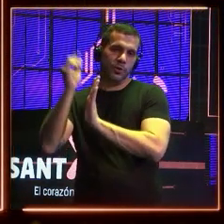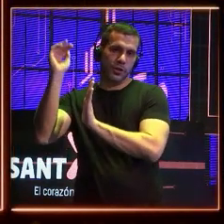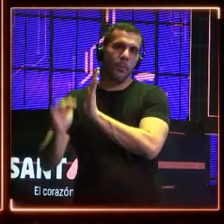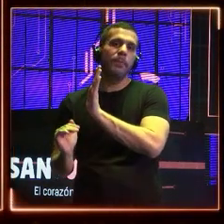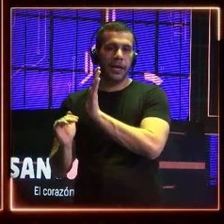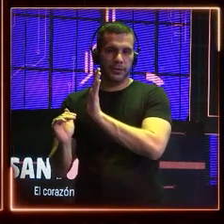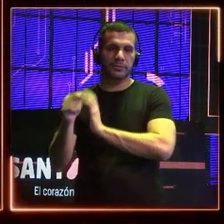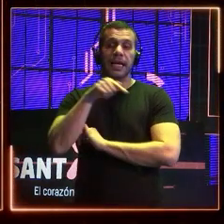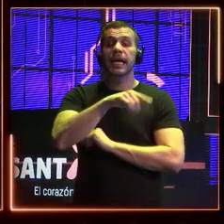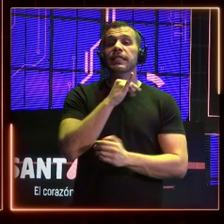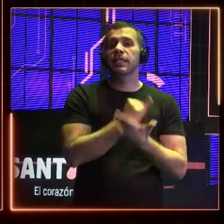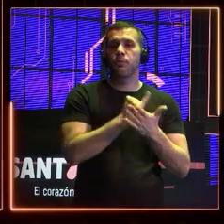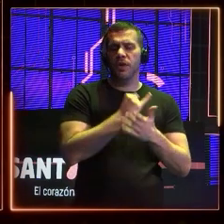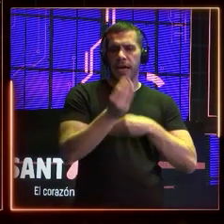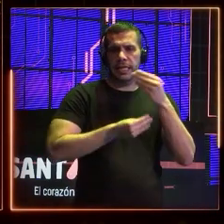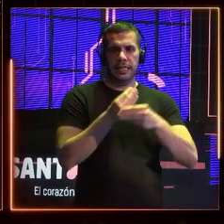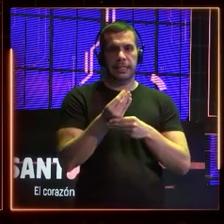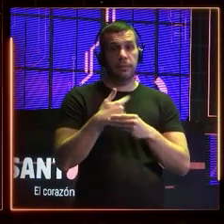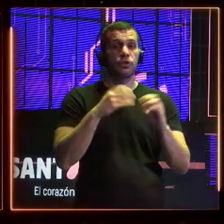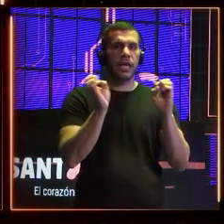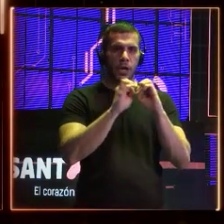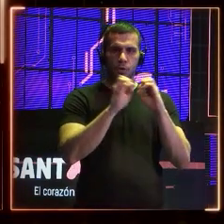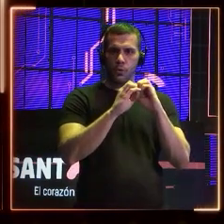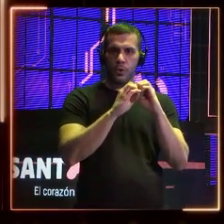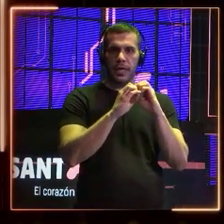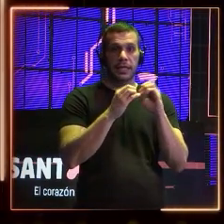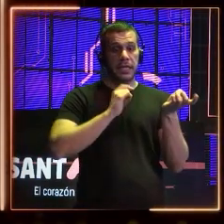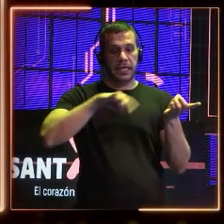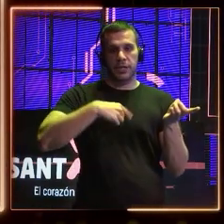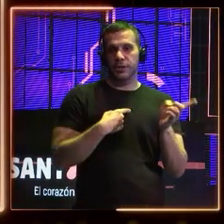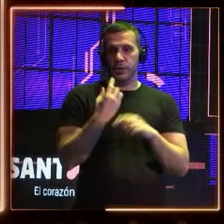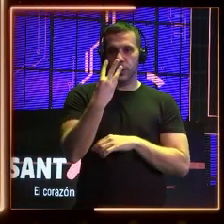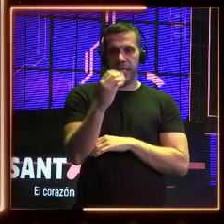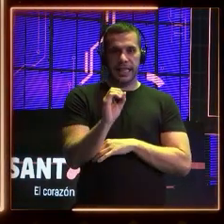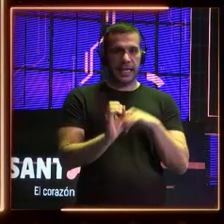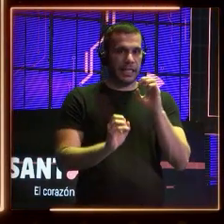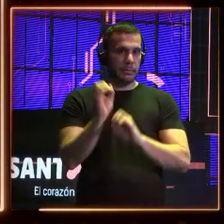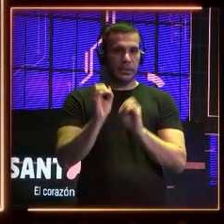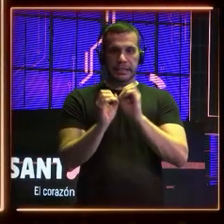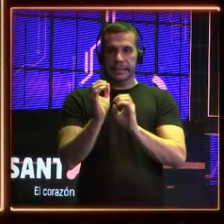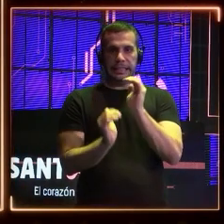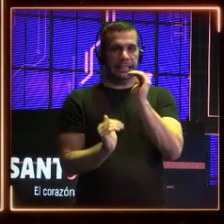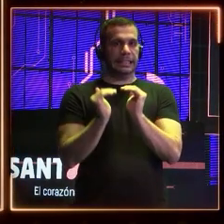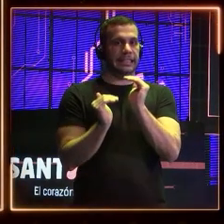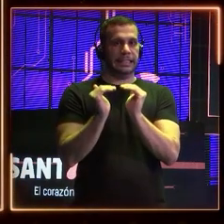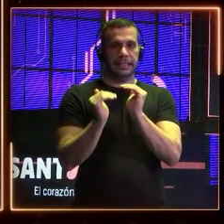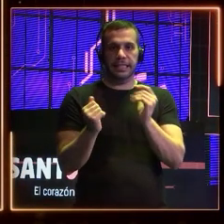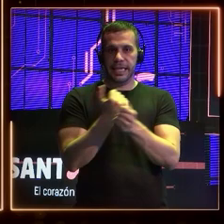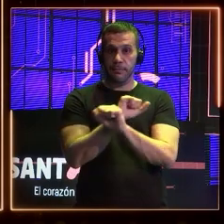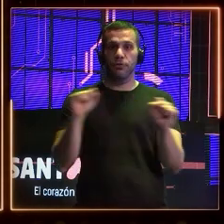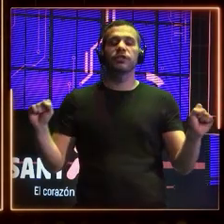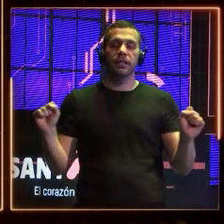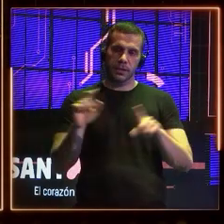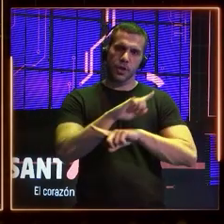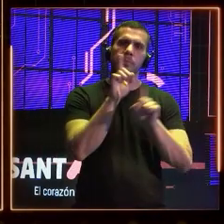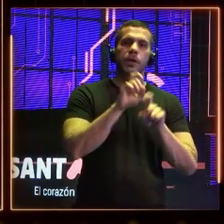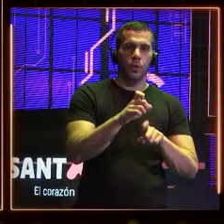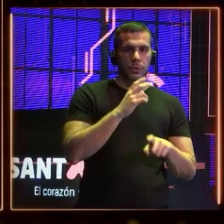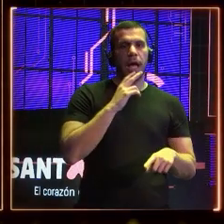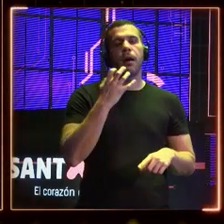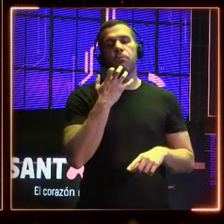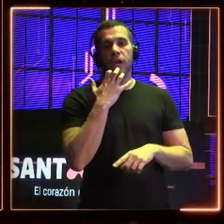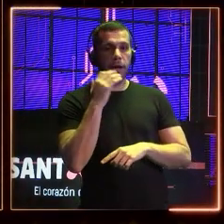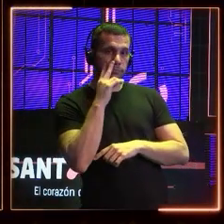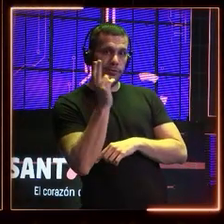test lo hicimos nosotros un grupo de compañeros ahí en Google y no pasábamos del 30% no Y ese son el tipo de preguntas para que veáis no la primera pregunta